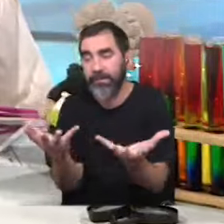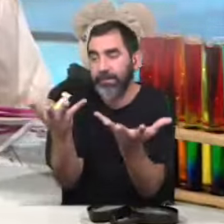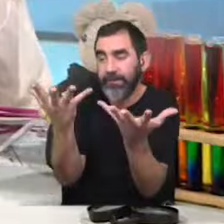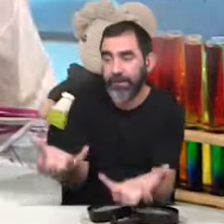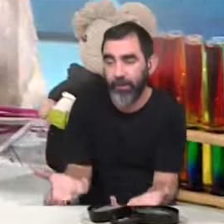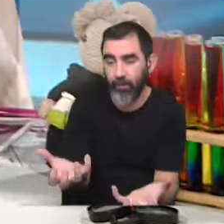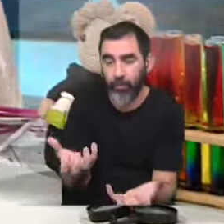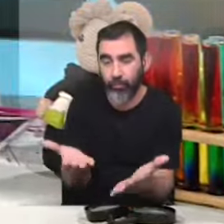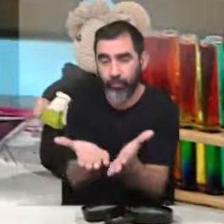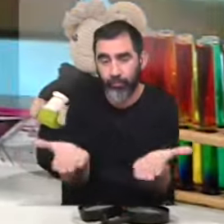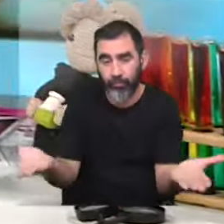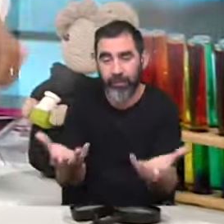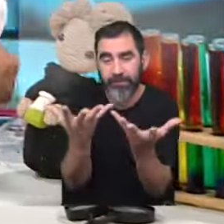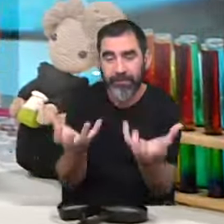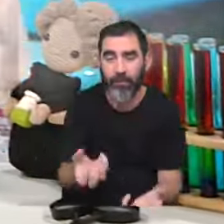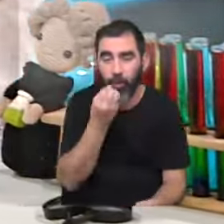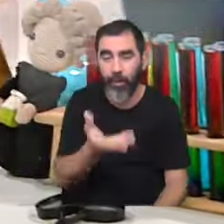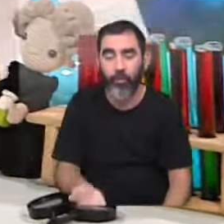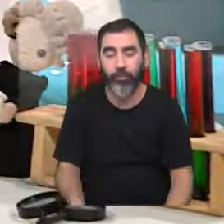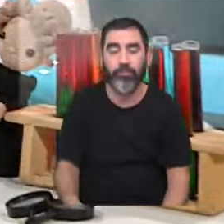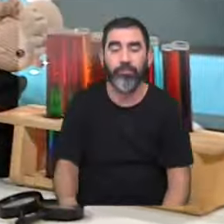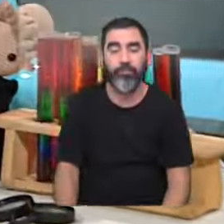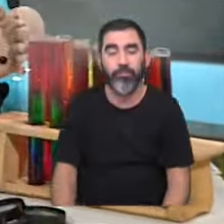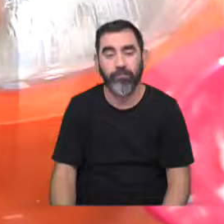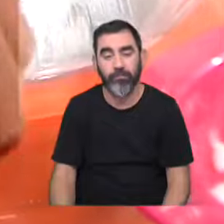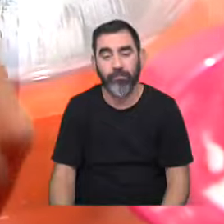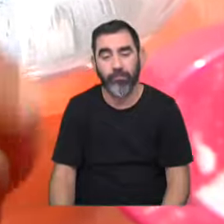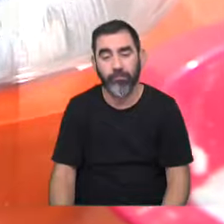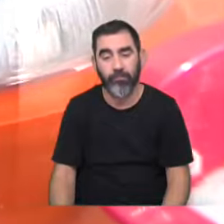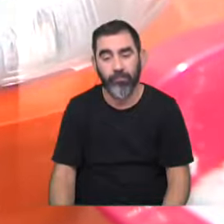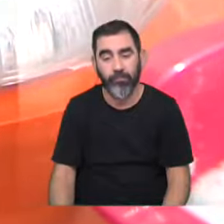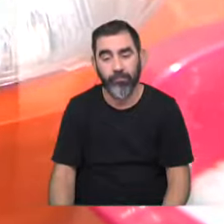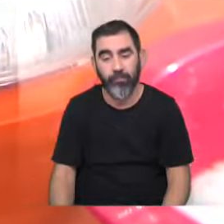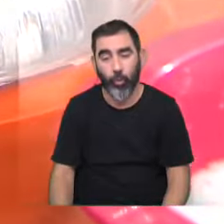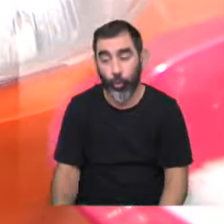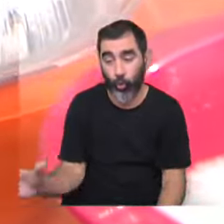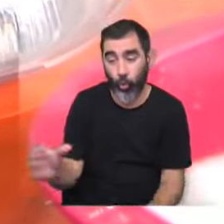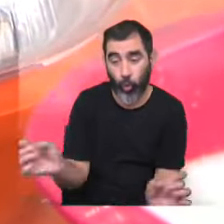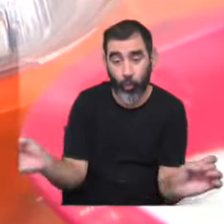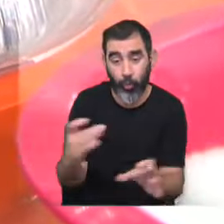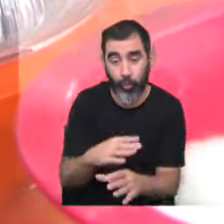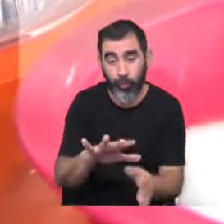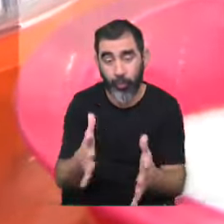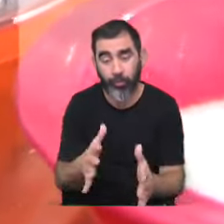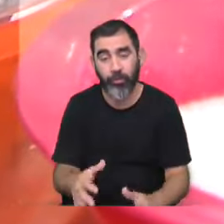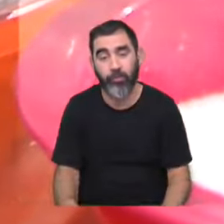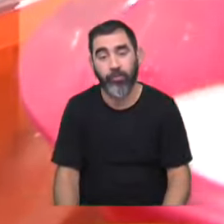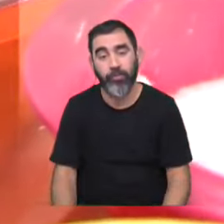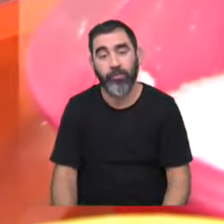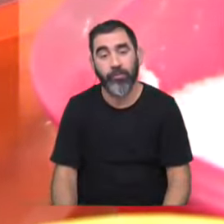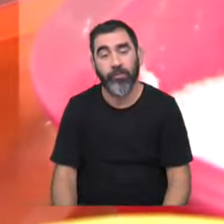seca, las bandejas. ¡Ay! Ahí está. Y cuando más o menos estén todas formadas esas Pelotitas.